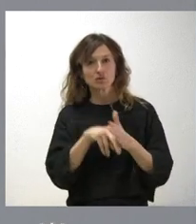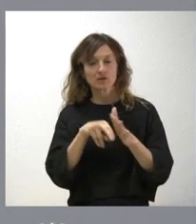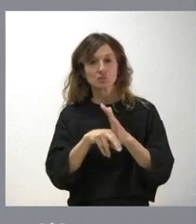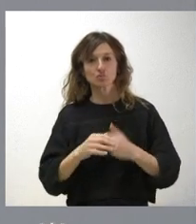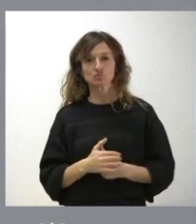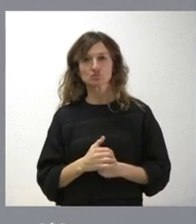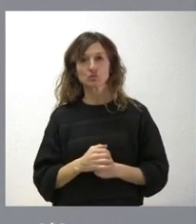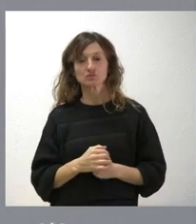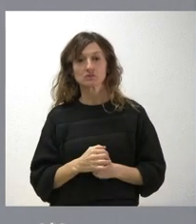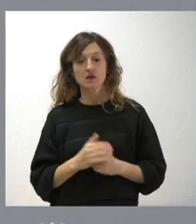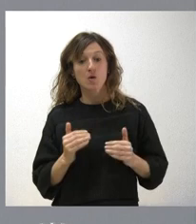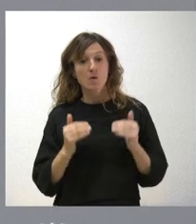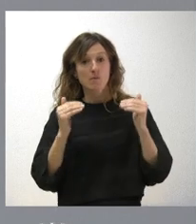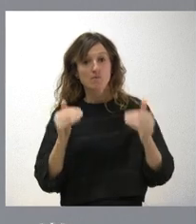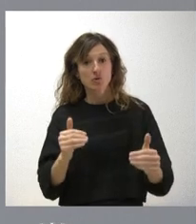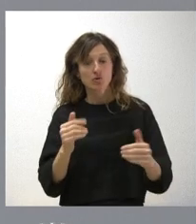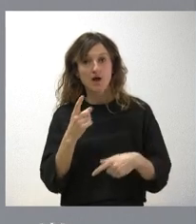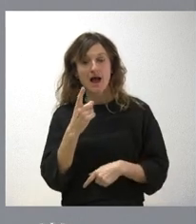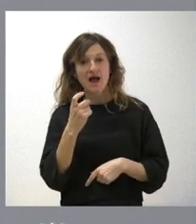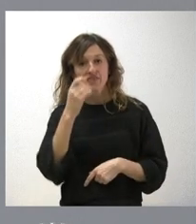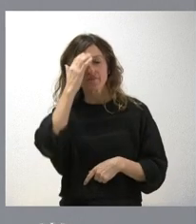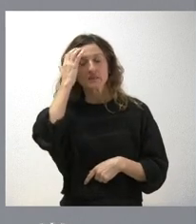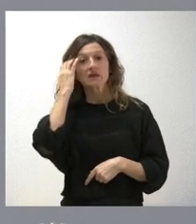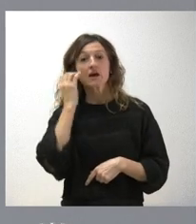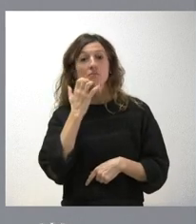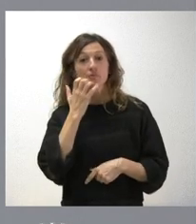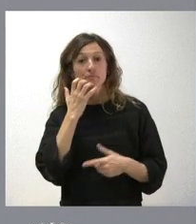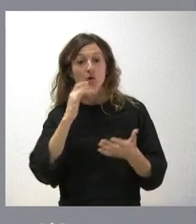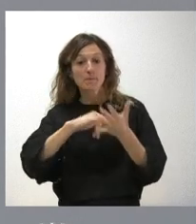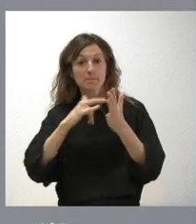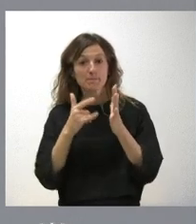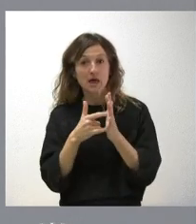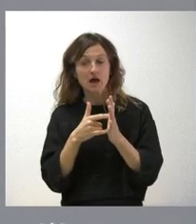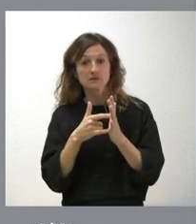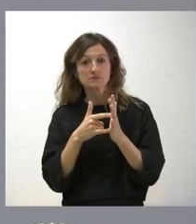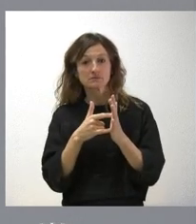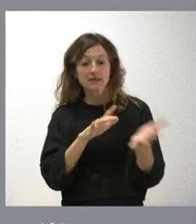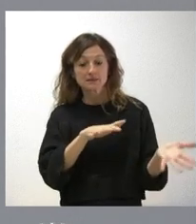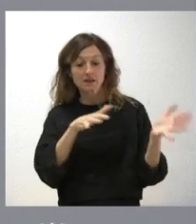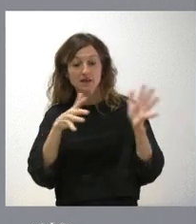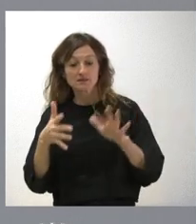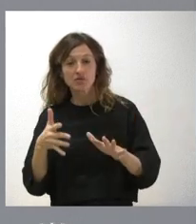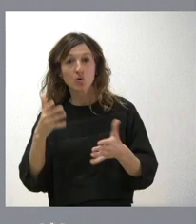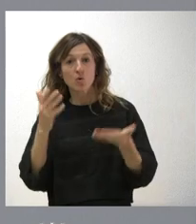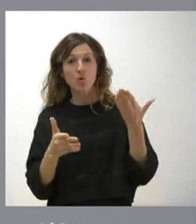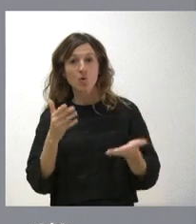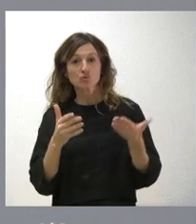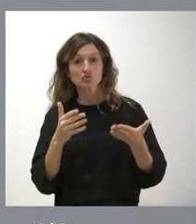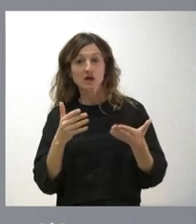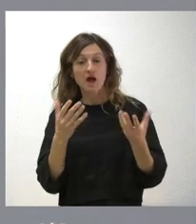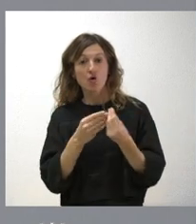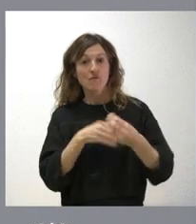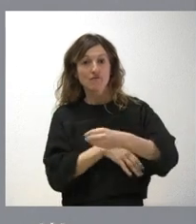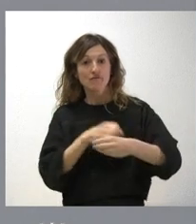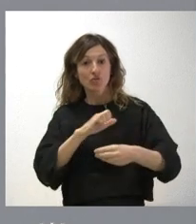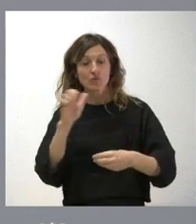cofinanciar es necesaria para hacer actuaciones más allá de este plan de transición justa con fondos europeos Pues sí porque lógicamente el